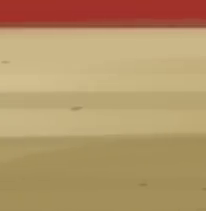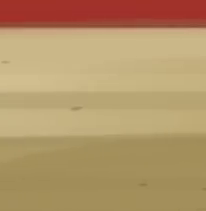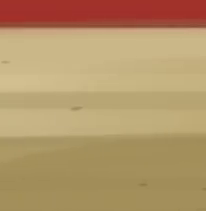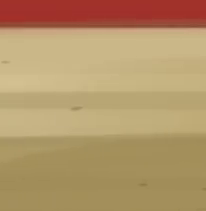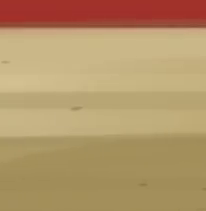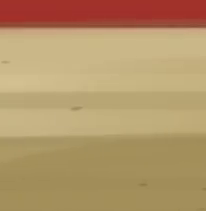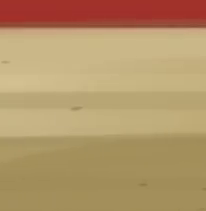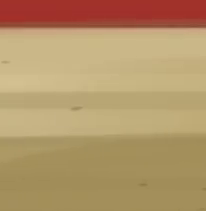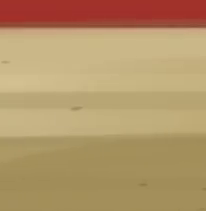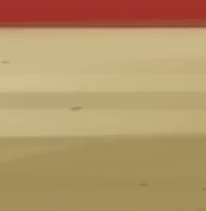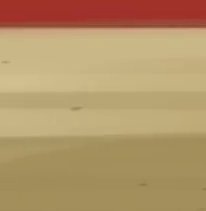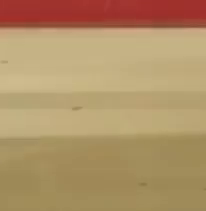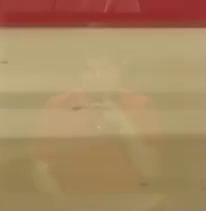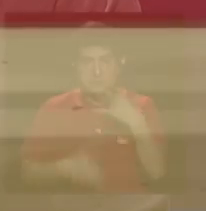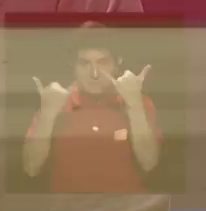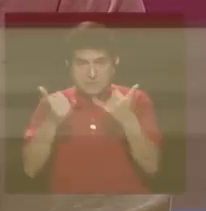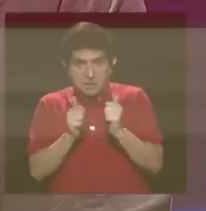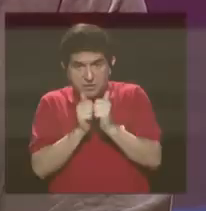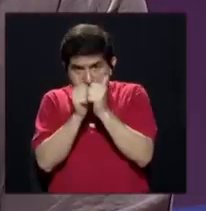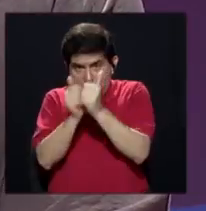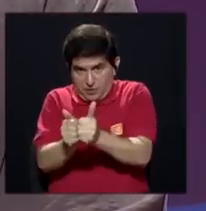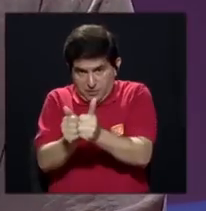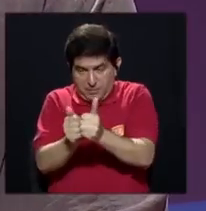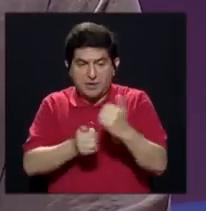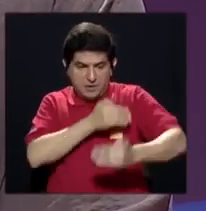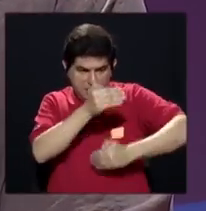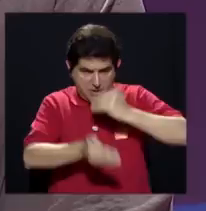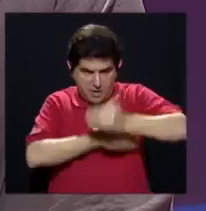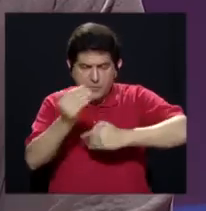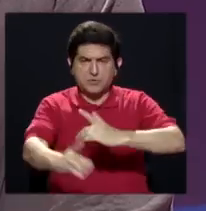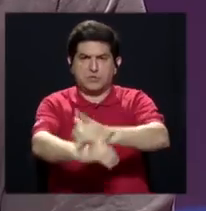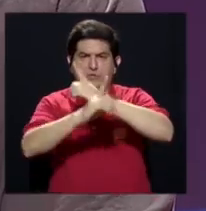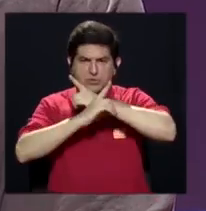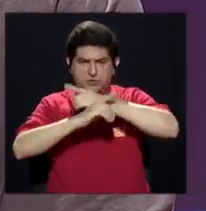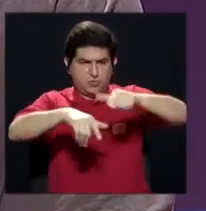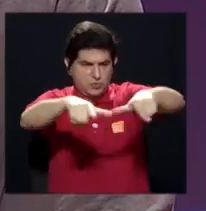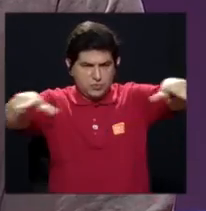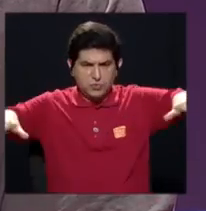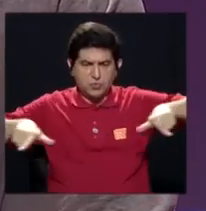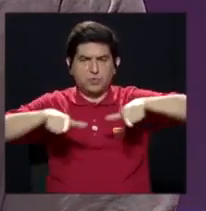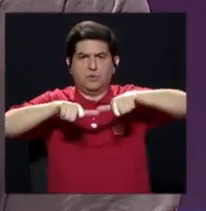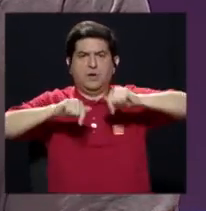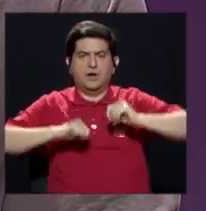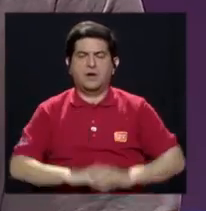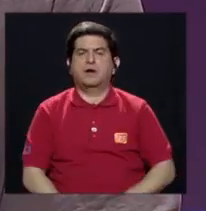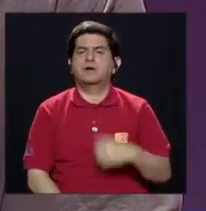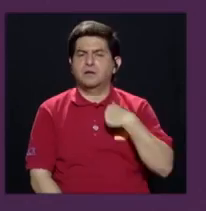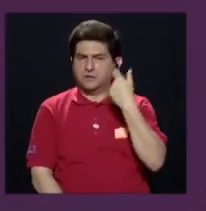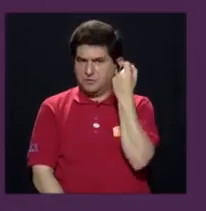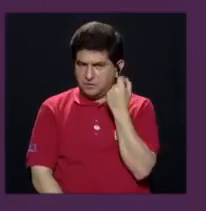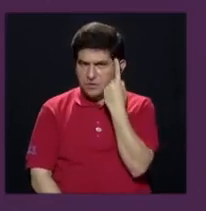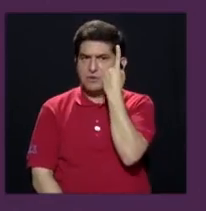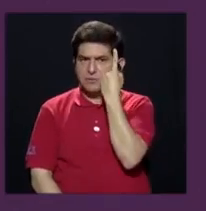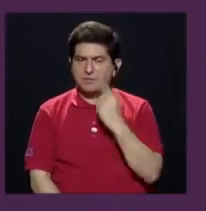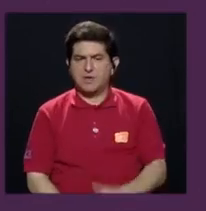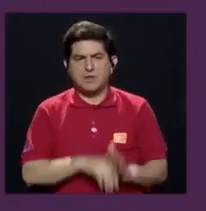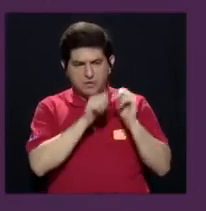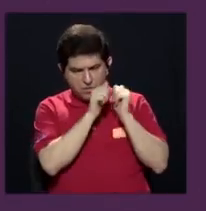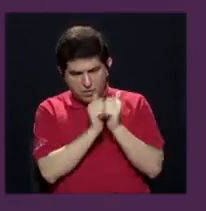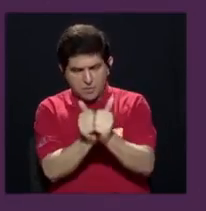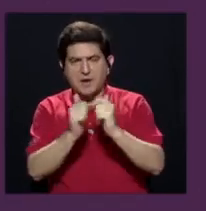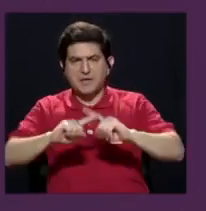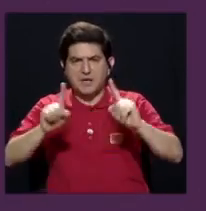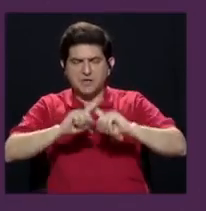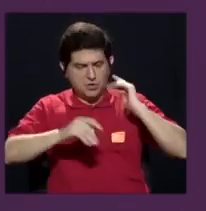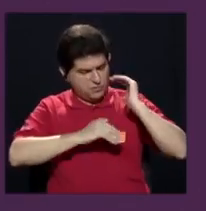en en este momento acompañando procesos de defensa de territorio entiendo que que han estado ahí acompañando